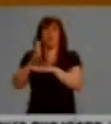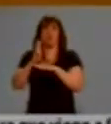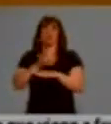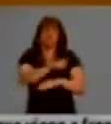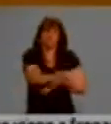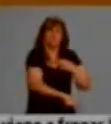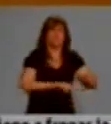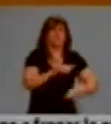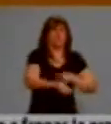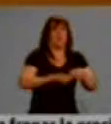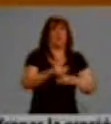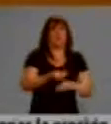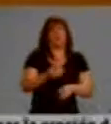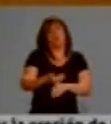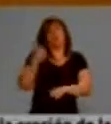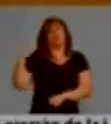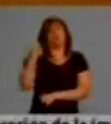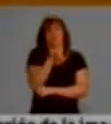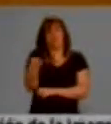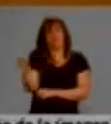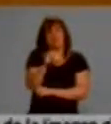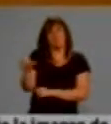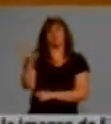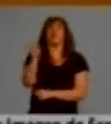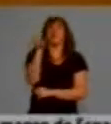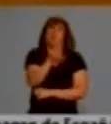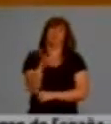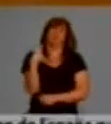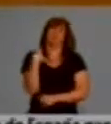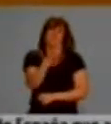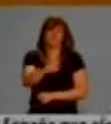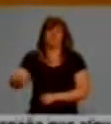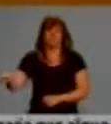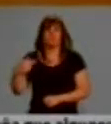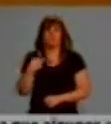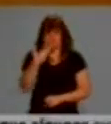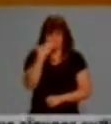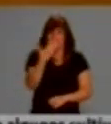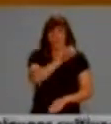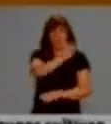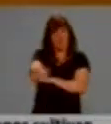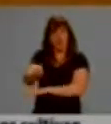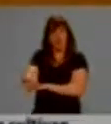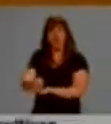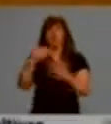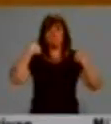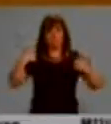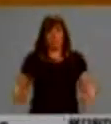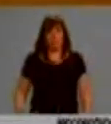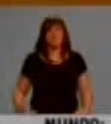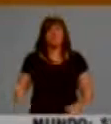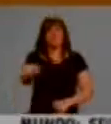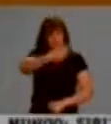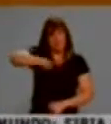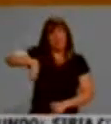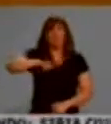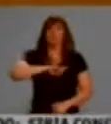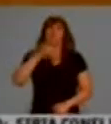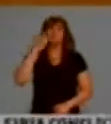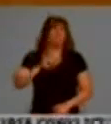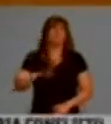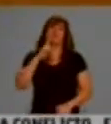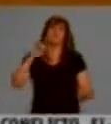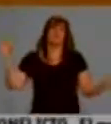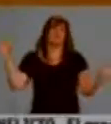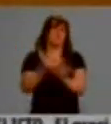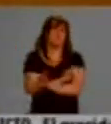hecho durante unas cuantas semanas o meses. Ignorarlo, que para mí, para nosotros, nos parece que es uno de los graves